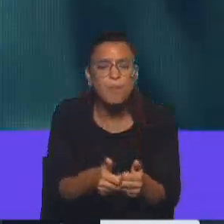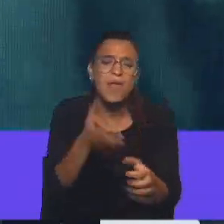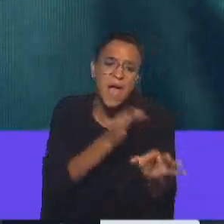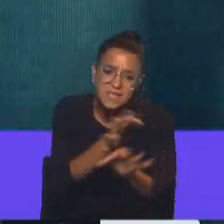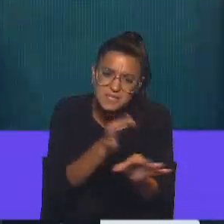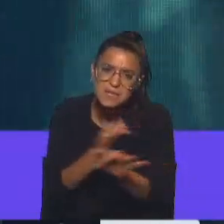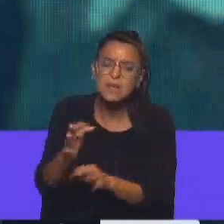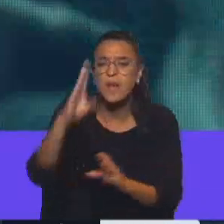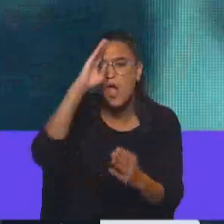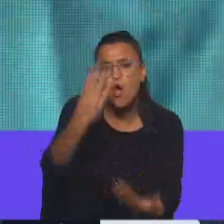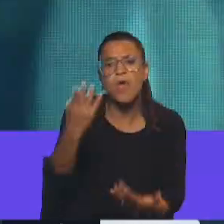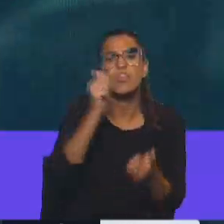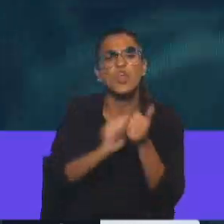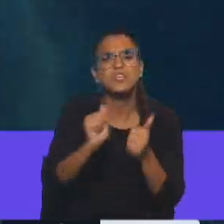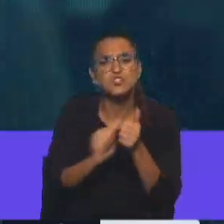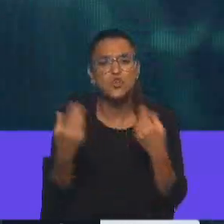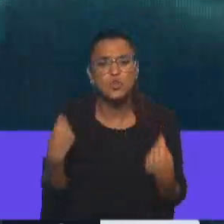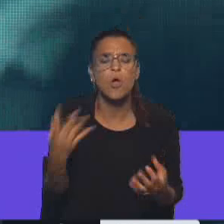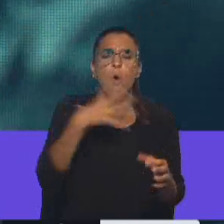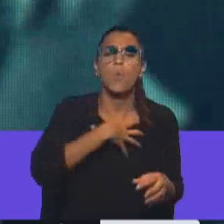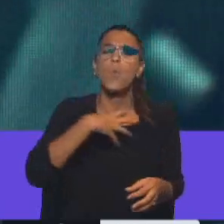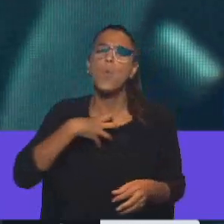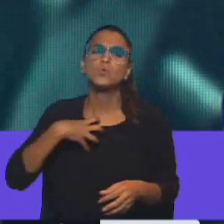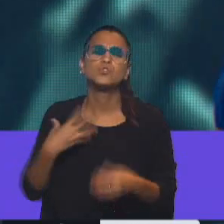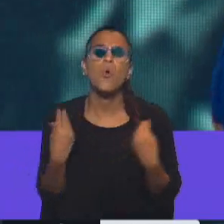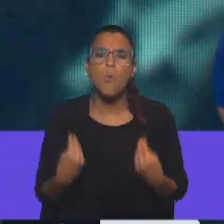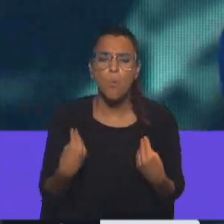enseñando o recordando esa historia. ¿Qué tipo de cursos se